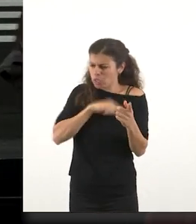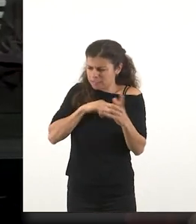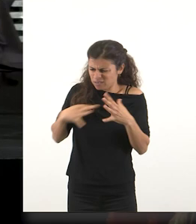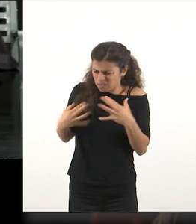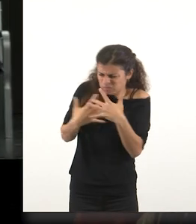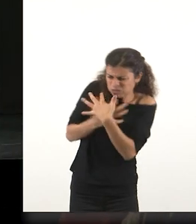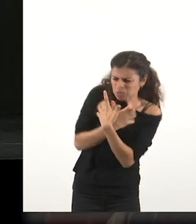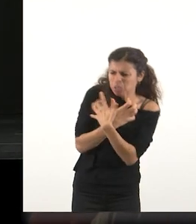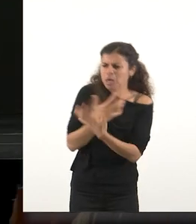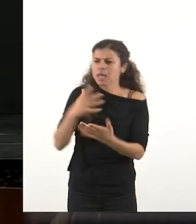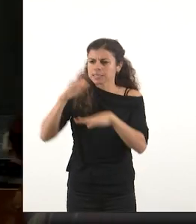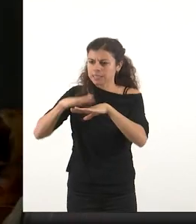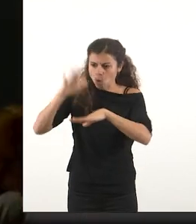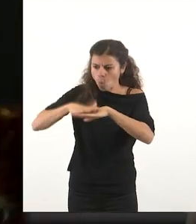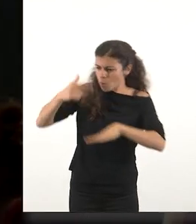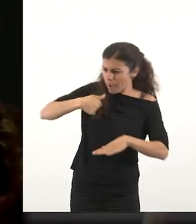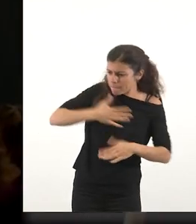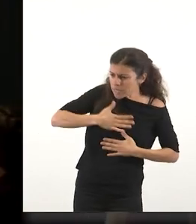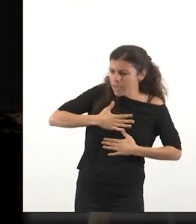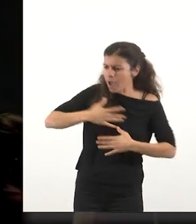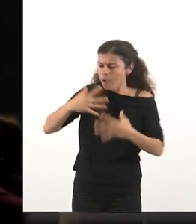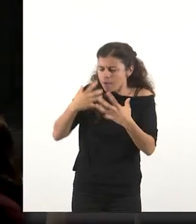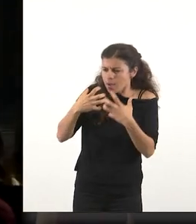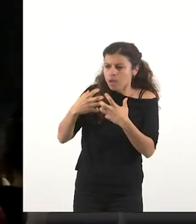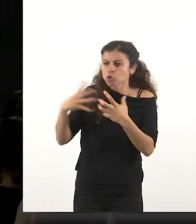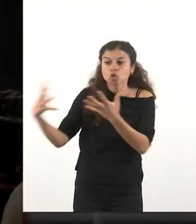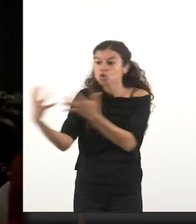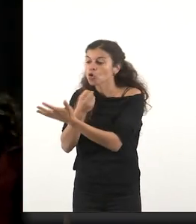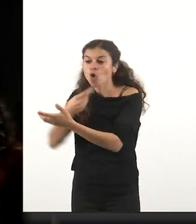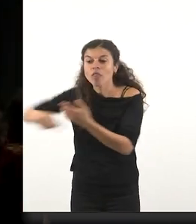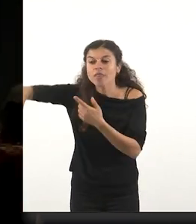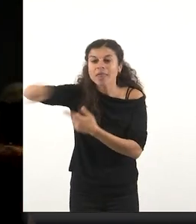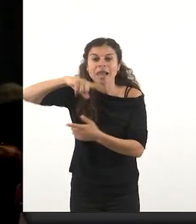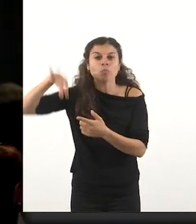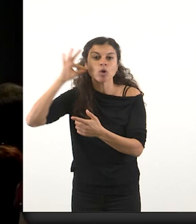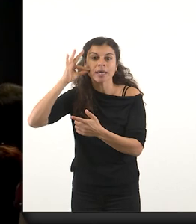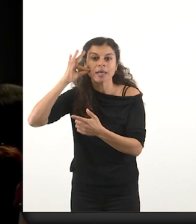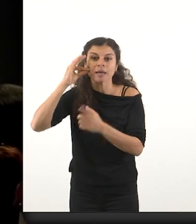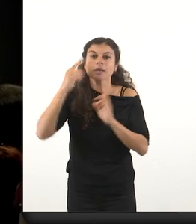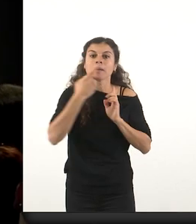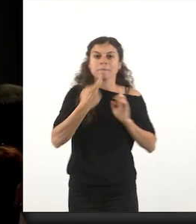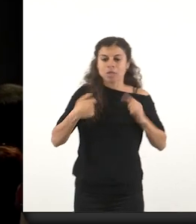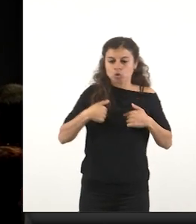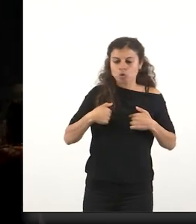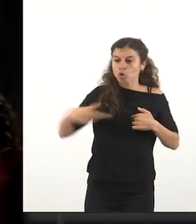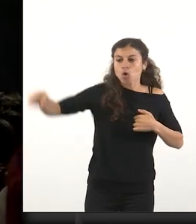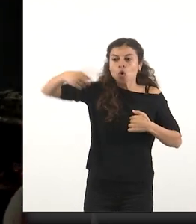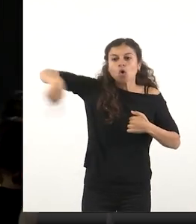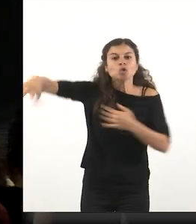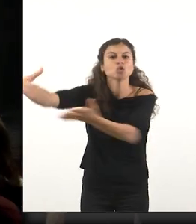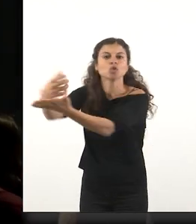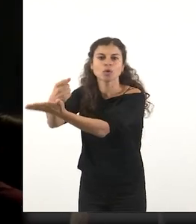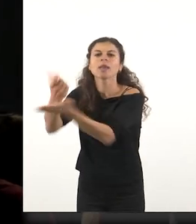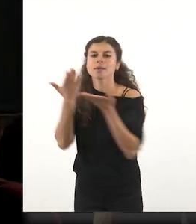las violentas incluso éramos nosotras. Y lo peor es que todas esas mujeres, todas, menos yo, tenían criatura en común con